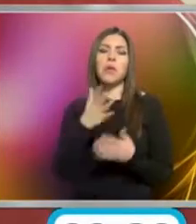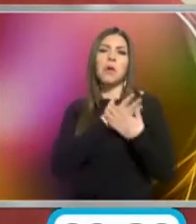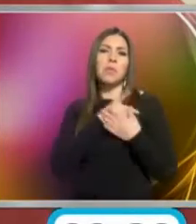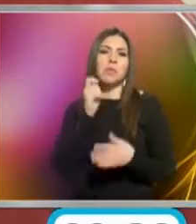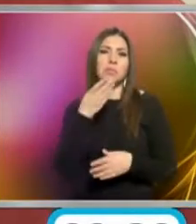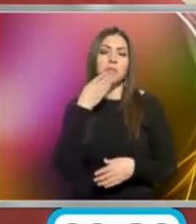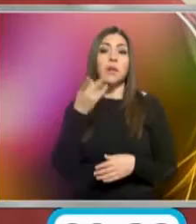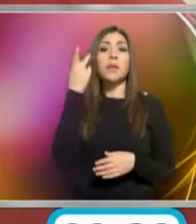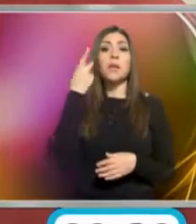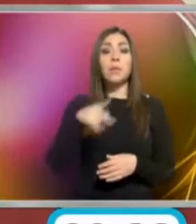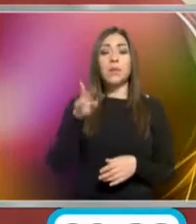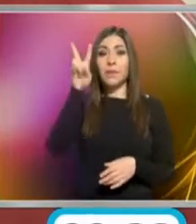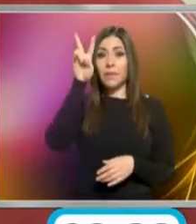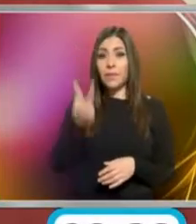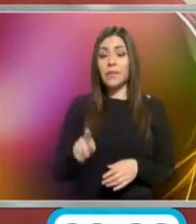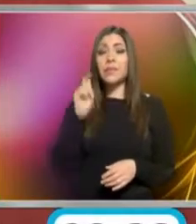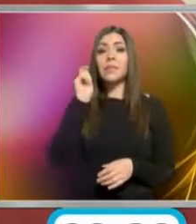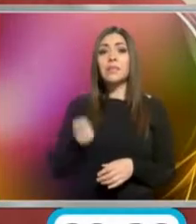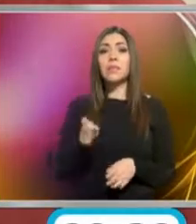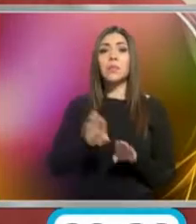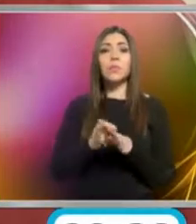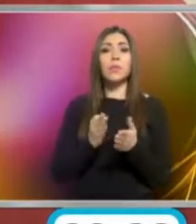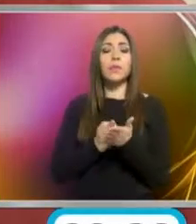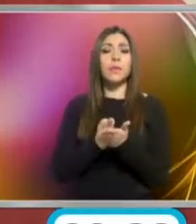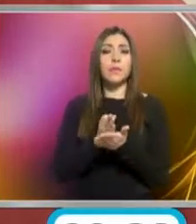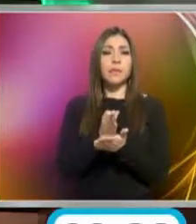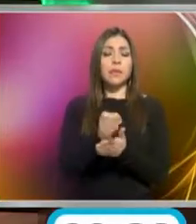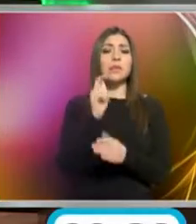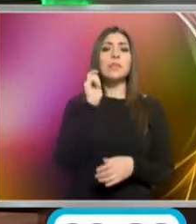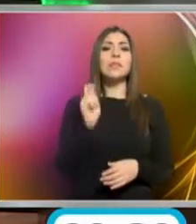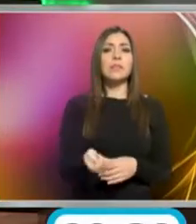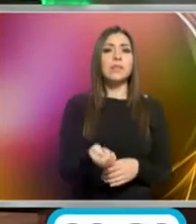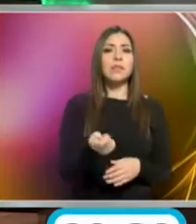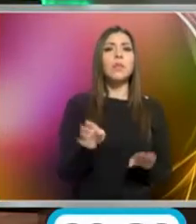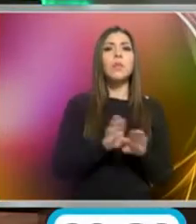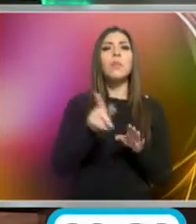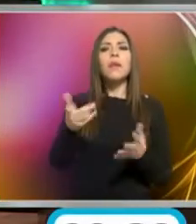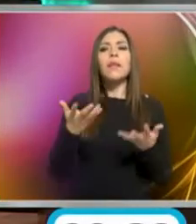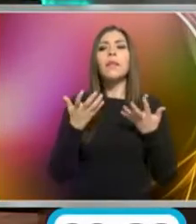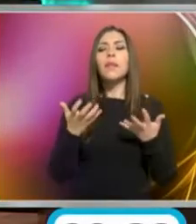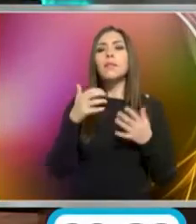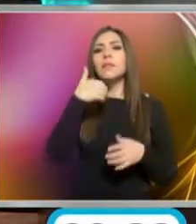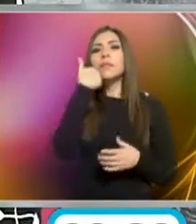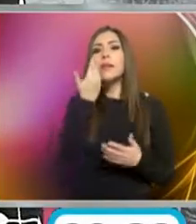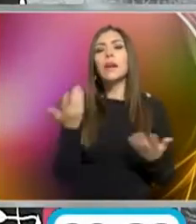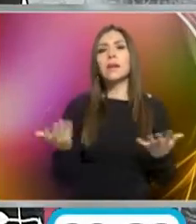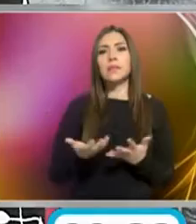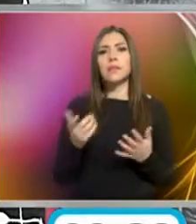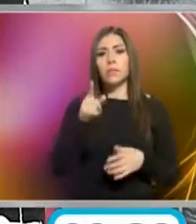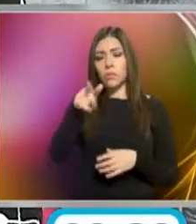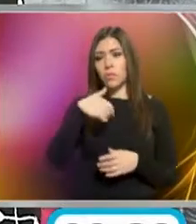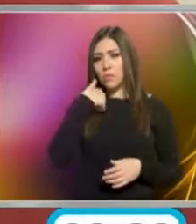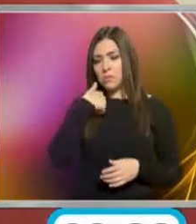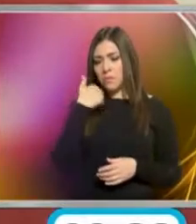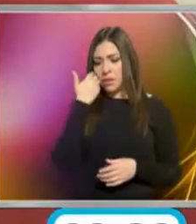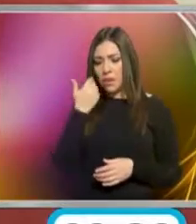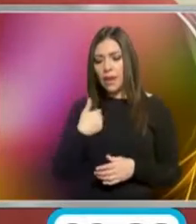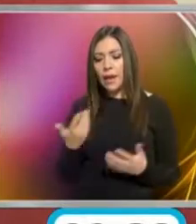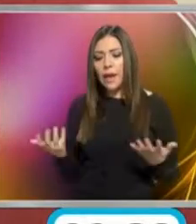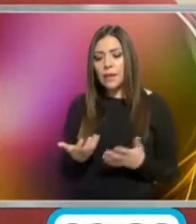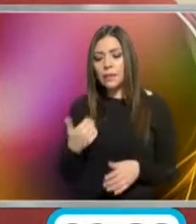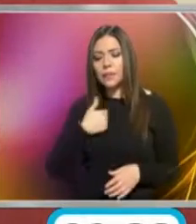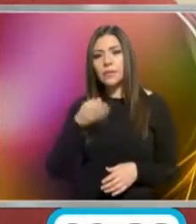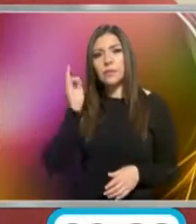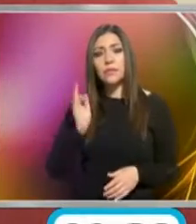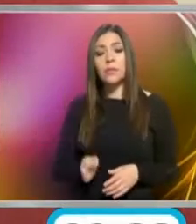Pero en realidad lo que nos hace ser fieles es la convicción. Muy Es bien. el deseo de serlo. Que tú decidas ser Que fiel. tú decidas. Entonces la